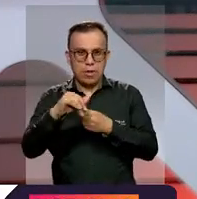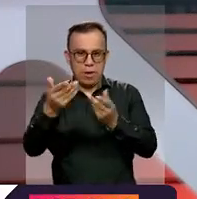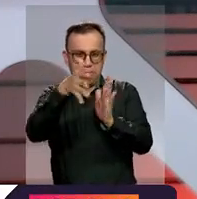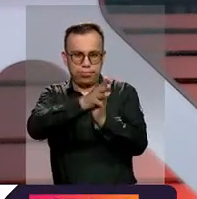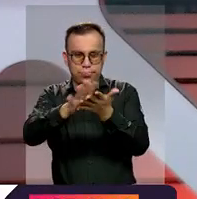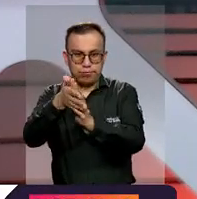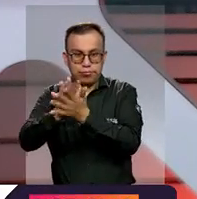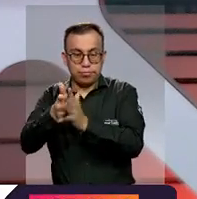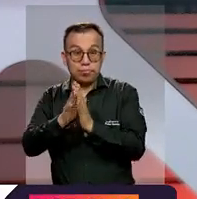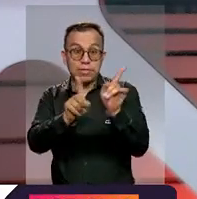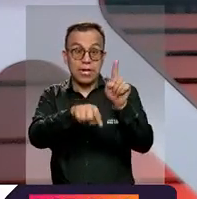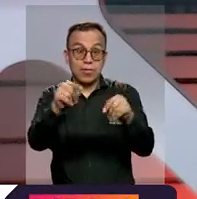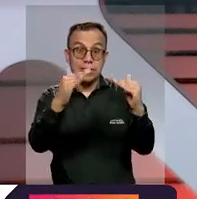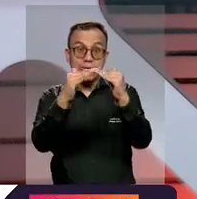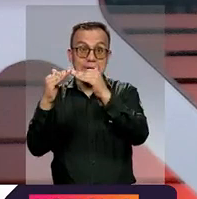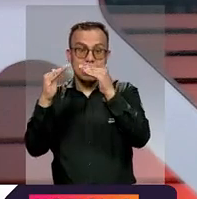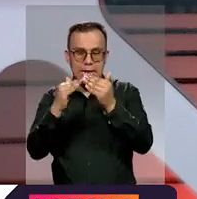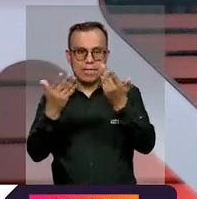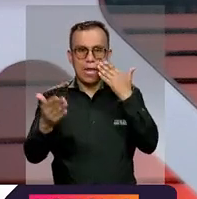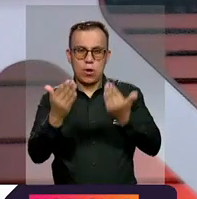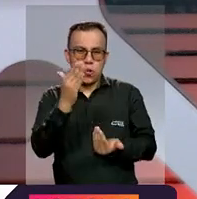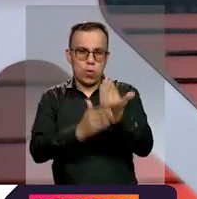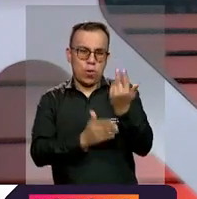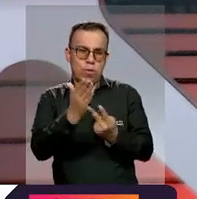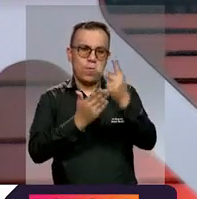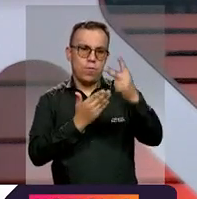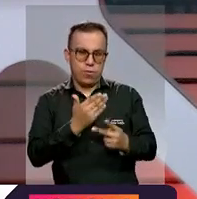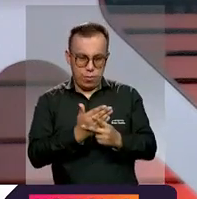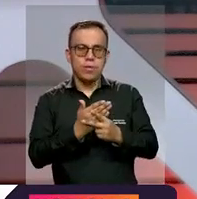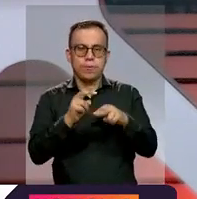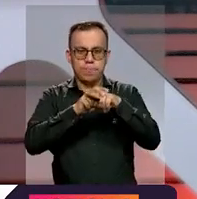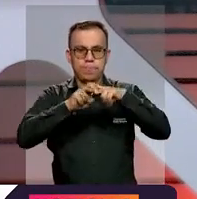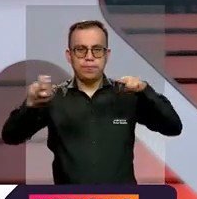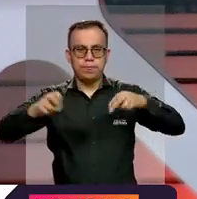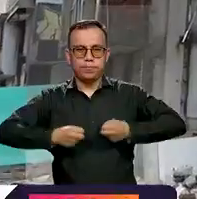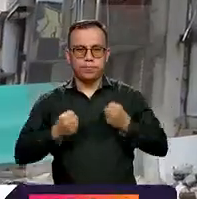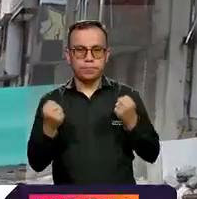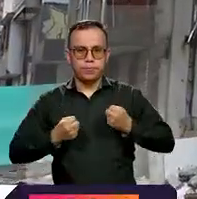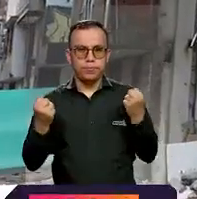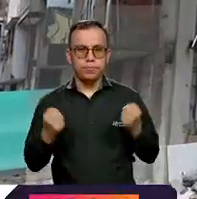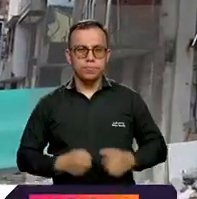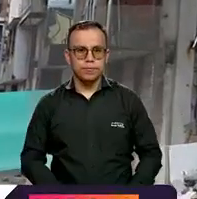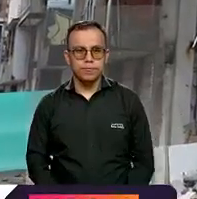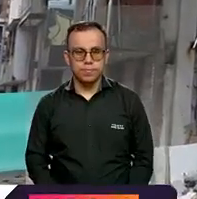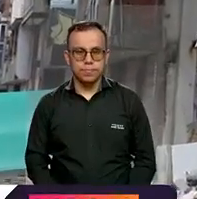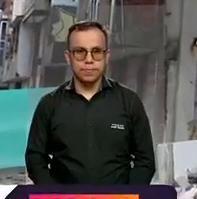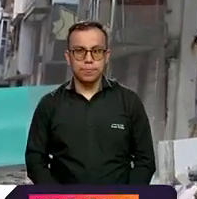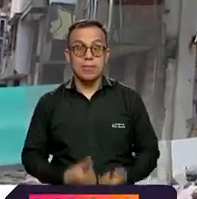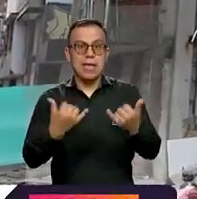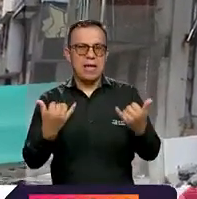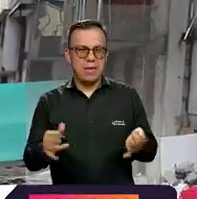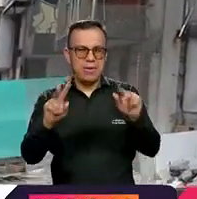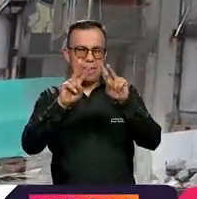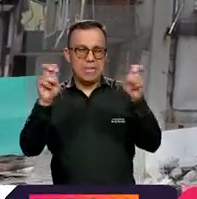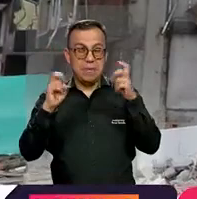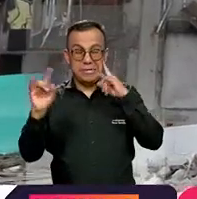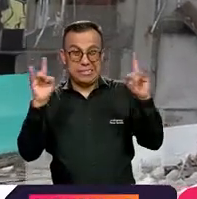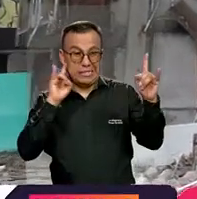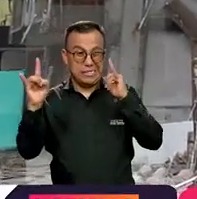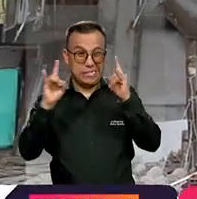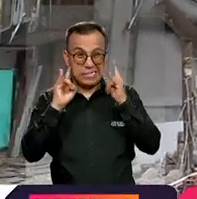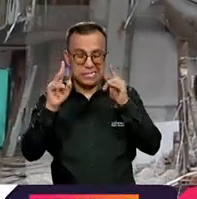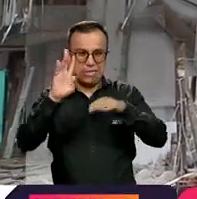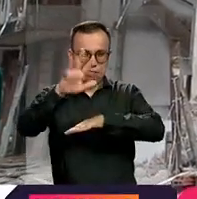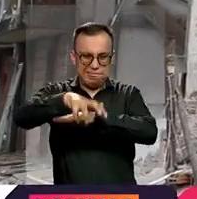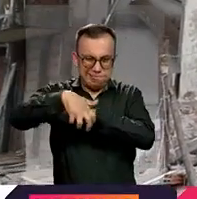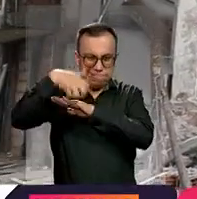de algunas viviendas que dan paso al proyecto del Metro de Bogotá. Además de la contaminación, el ruido ocasionado por